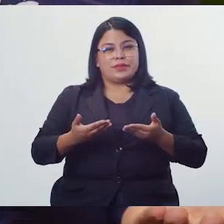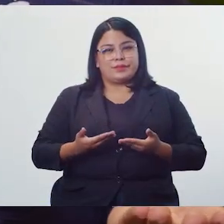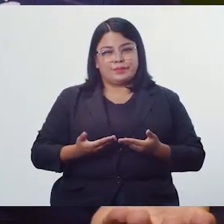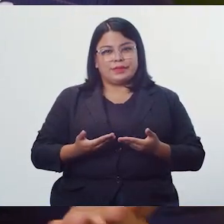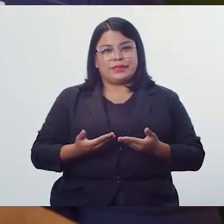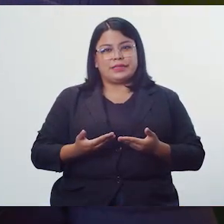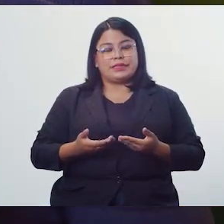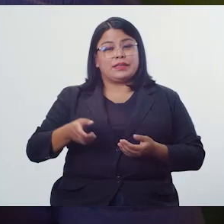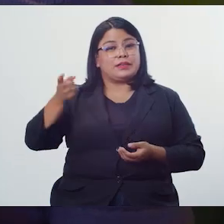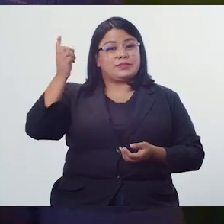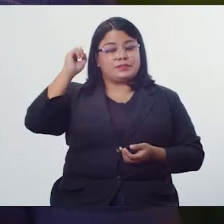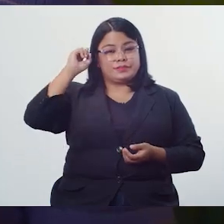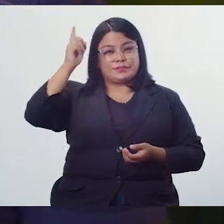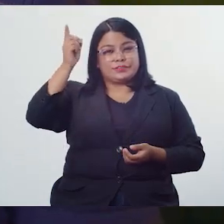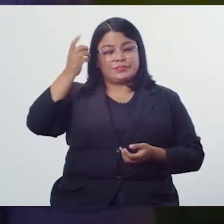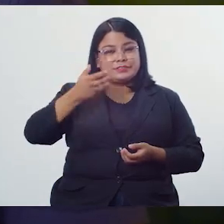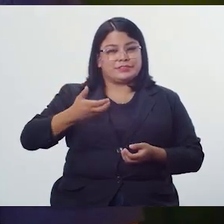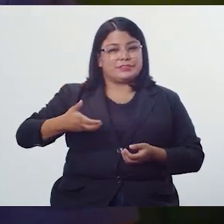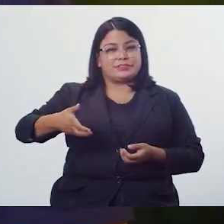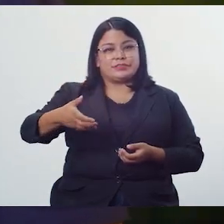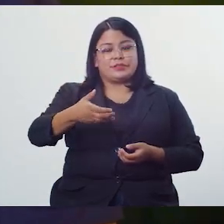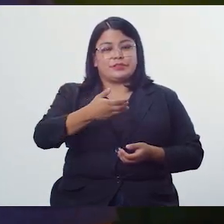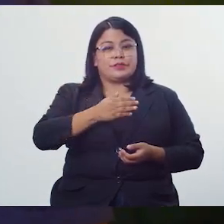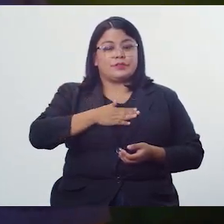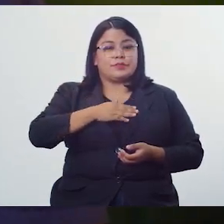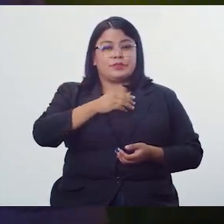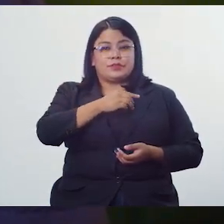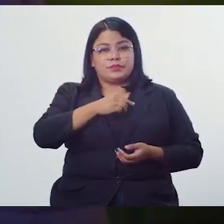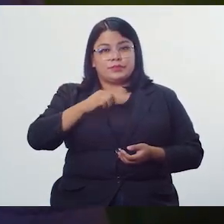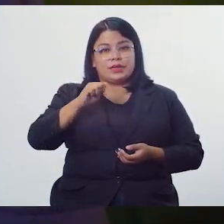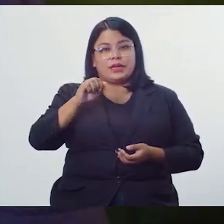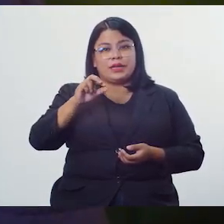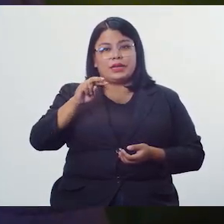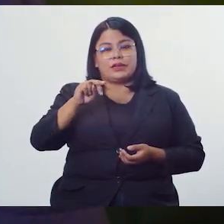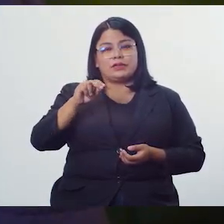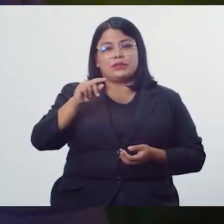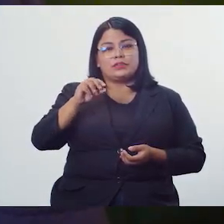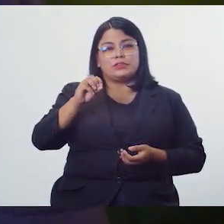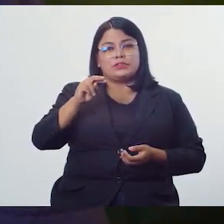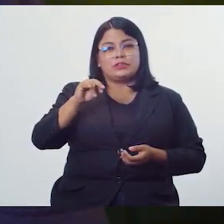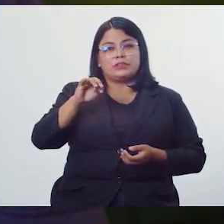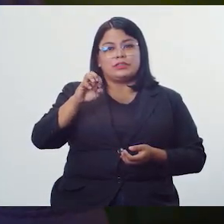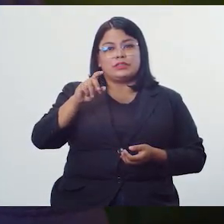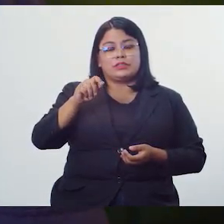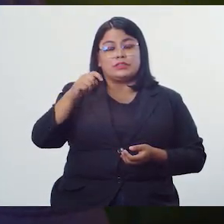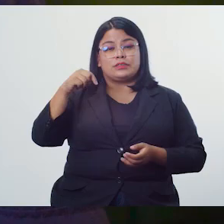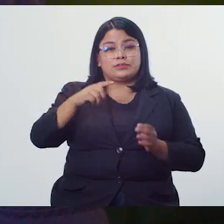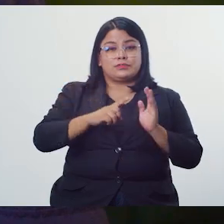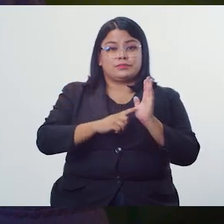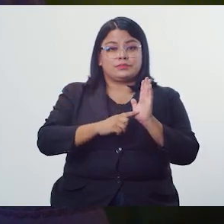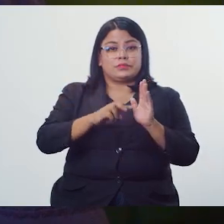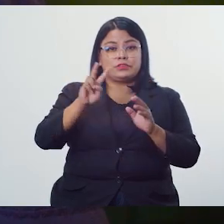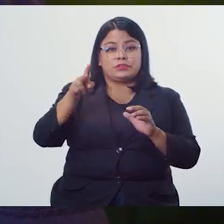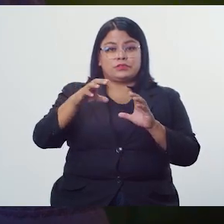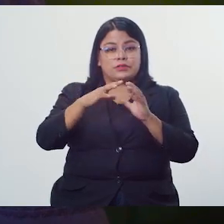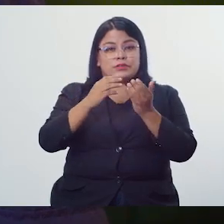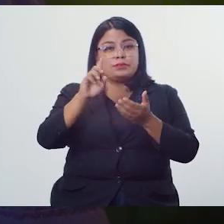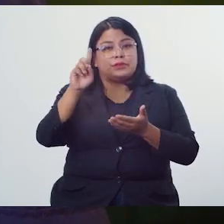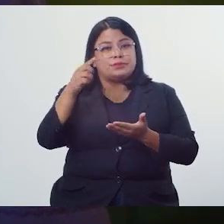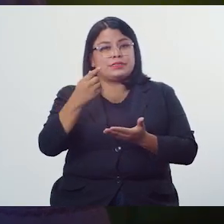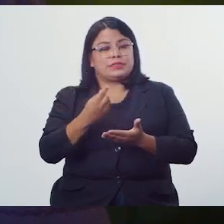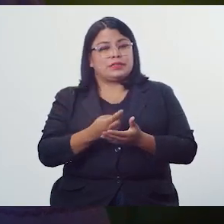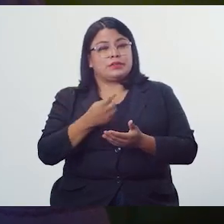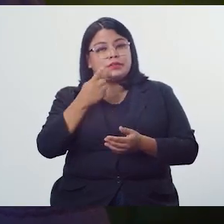Bienvenidos y bienvenidas, maestros y maestras. Mi nombre es Antonieta Coreas y en esta ocasión presentaremos el segundo webinar de primer